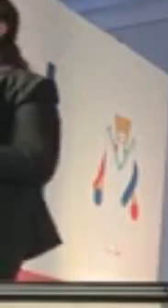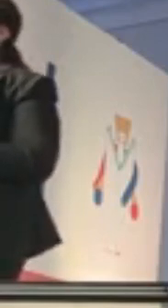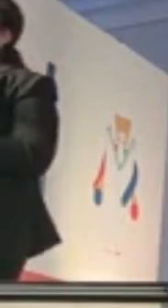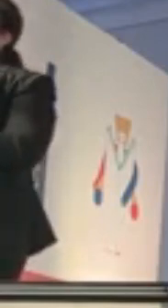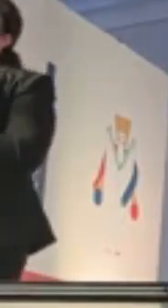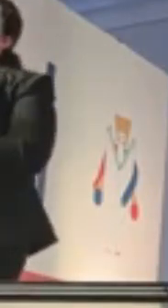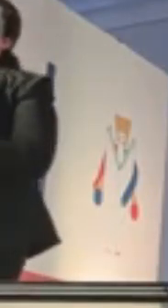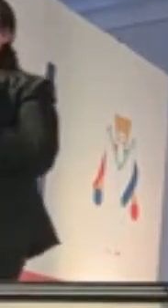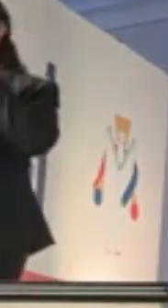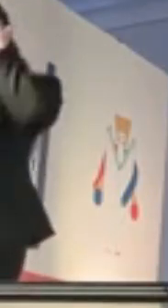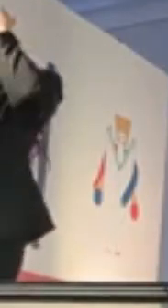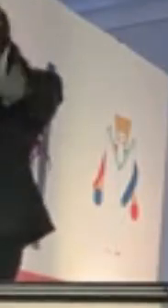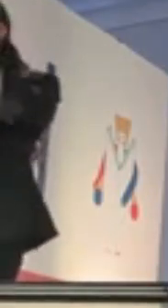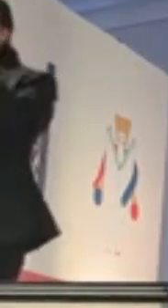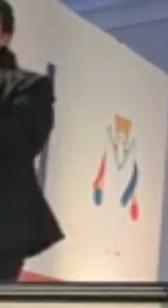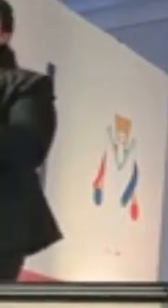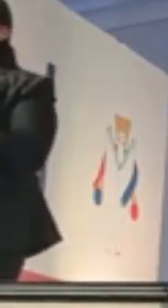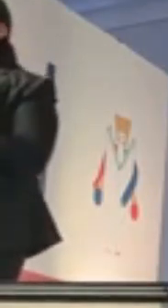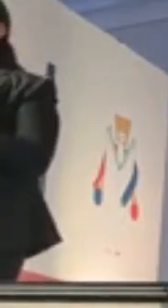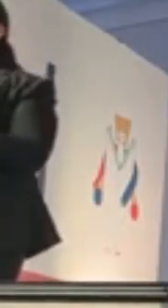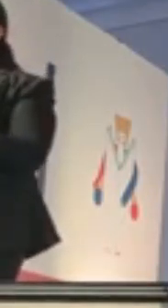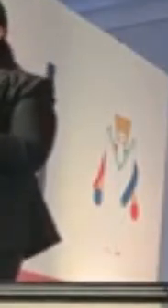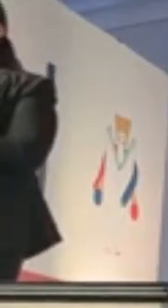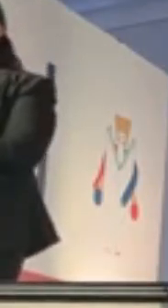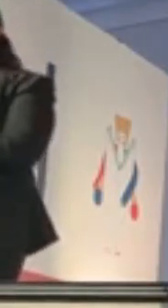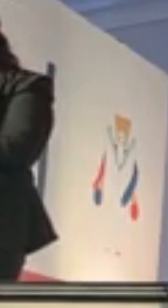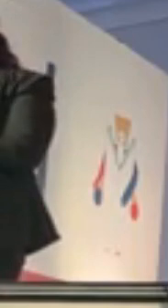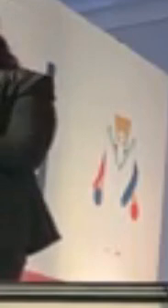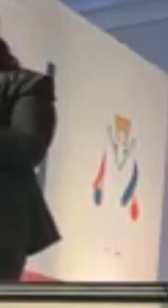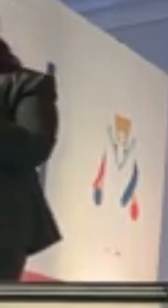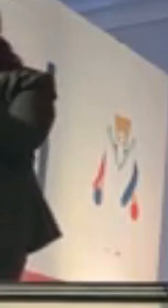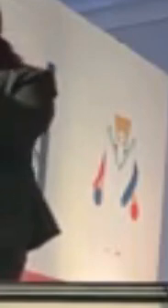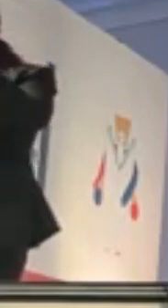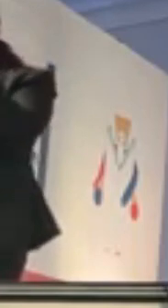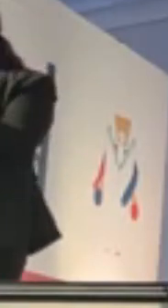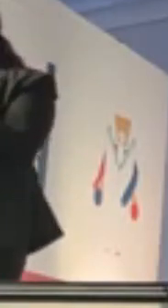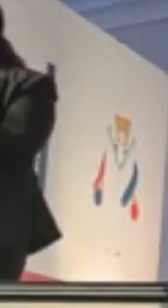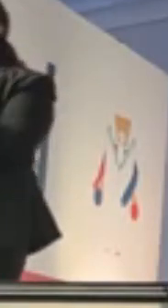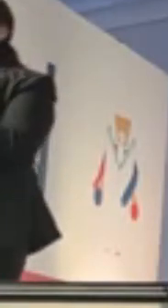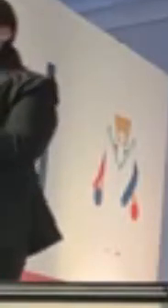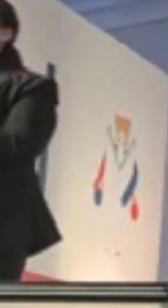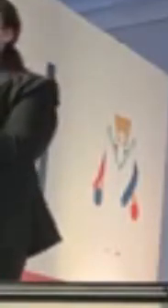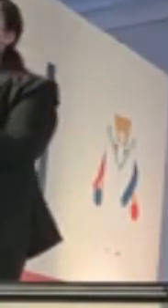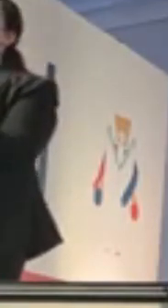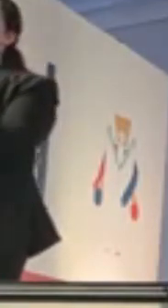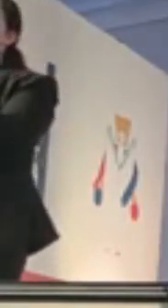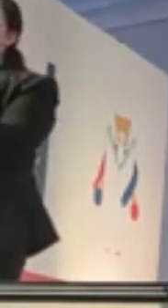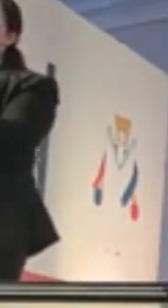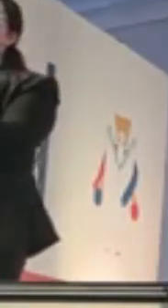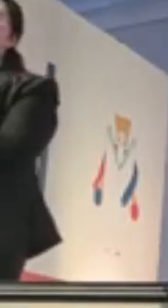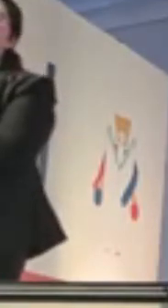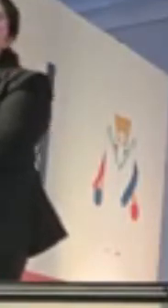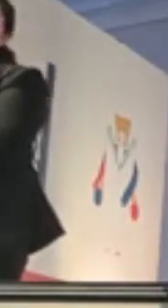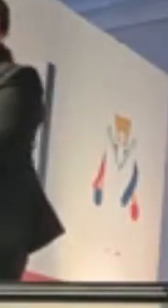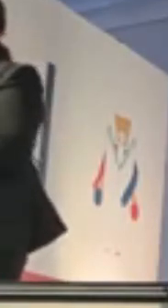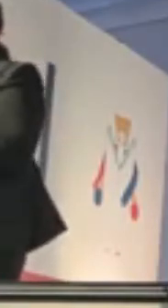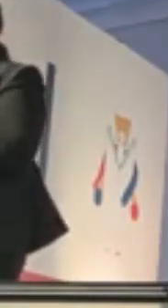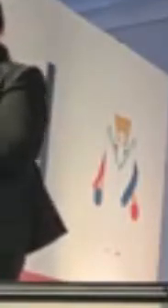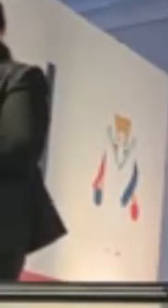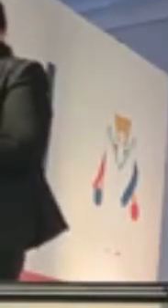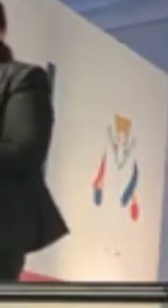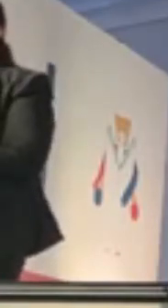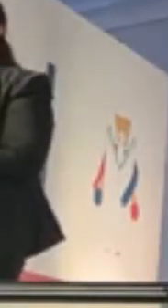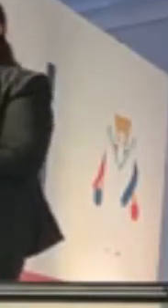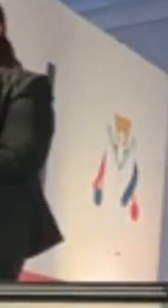de sesgados, de que incluso no somos cientistas sociales porque hacemos política, por lo que hacemos, bueno, pues somos